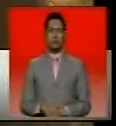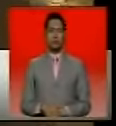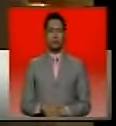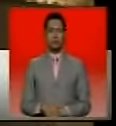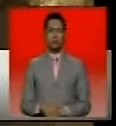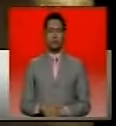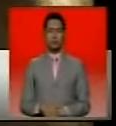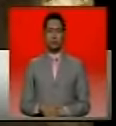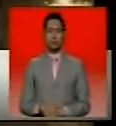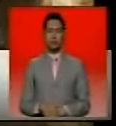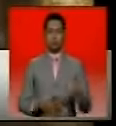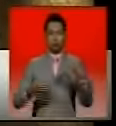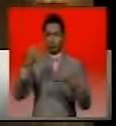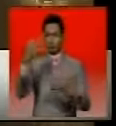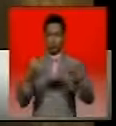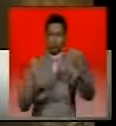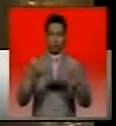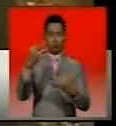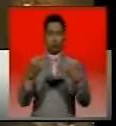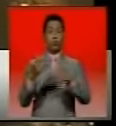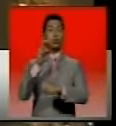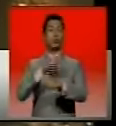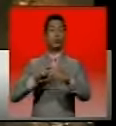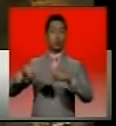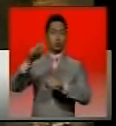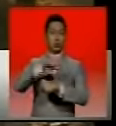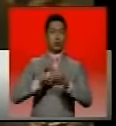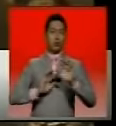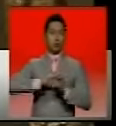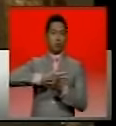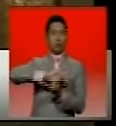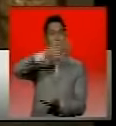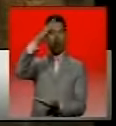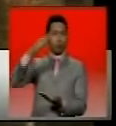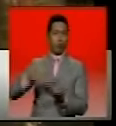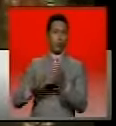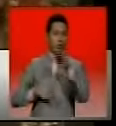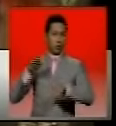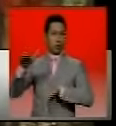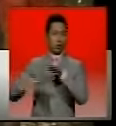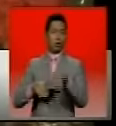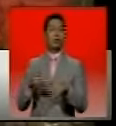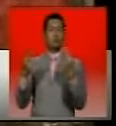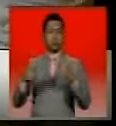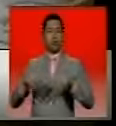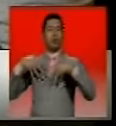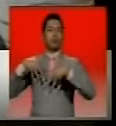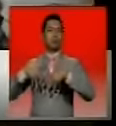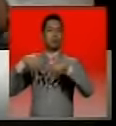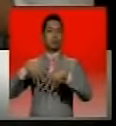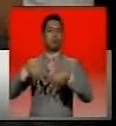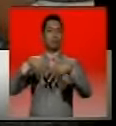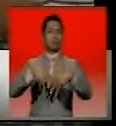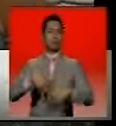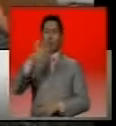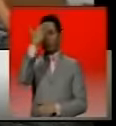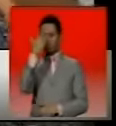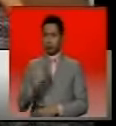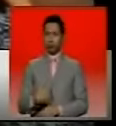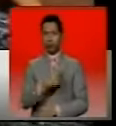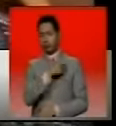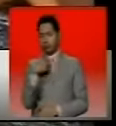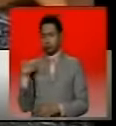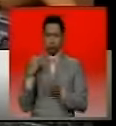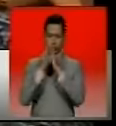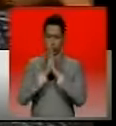Y mientras la justicia actúa, los turistas y comuneros de Montañita también toman cartas en el asunto, con una marcha y oraciones para que reine la